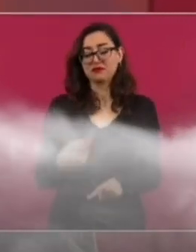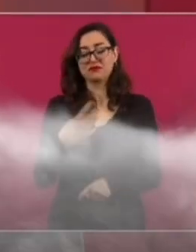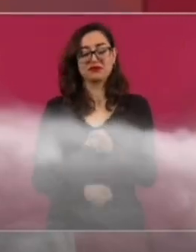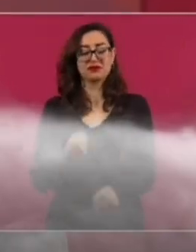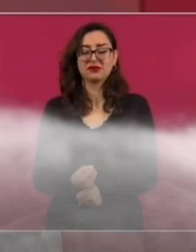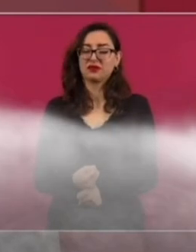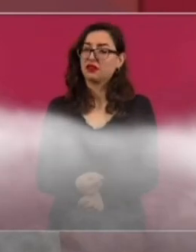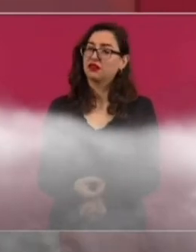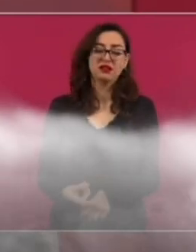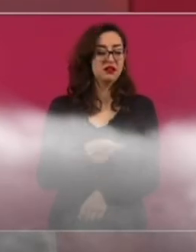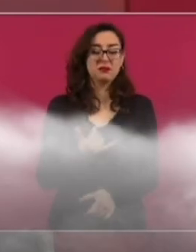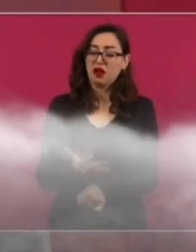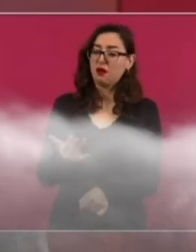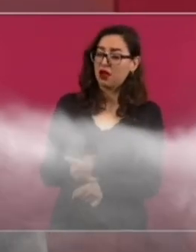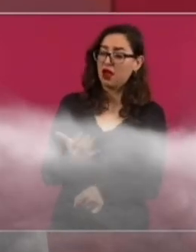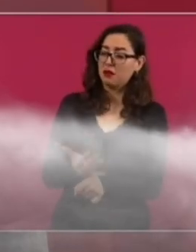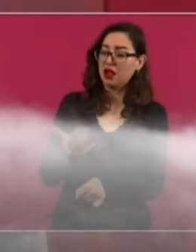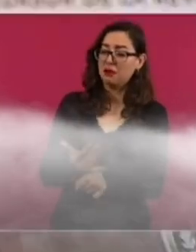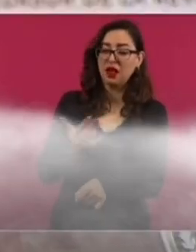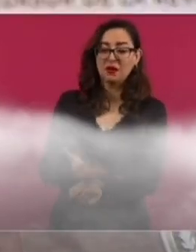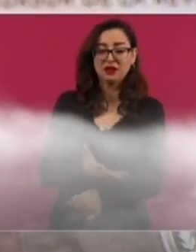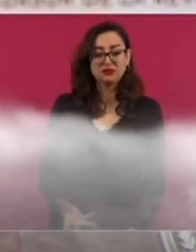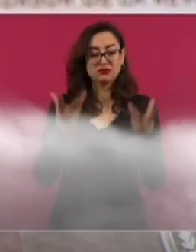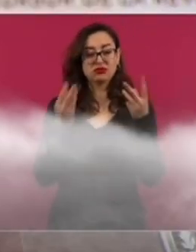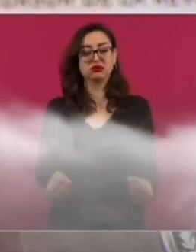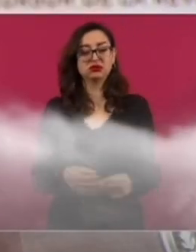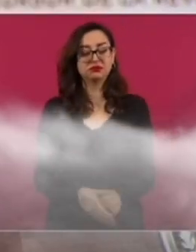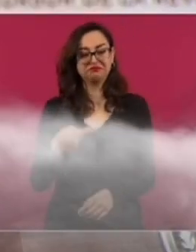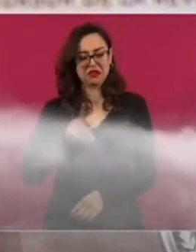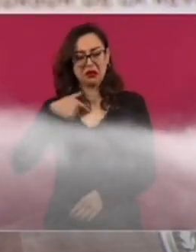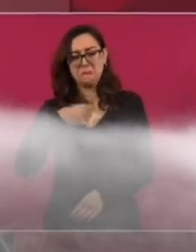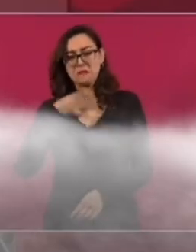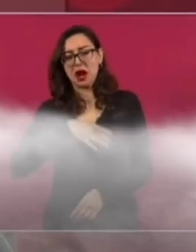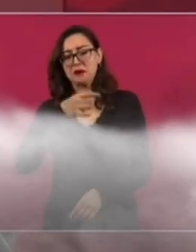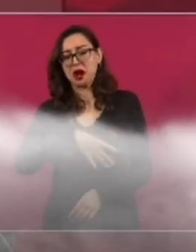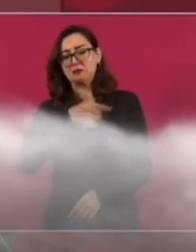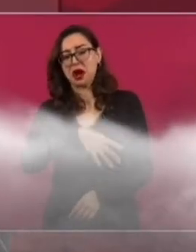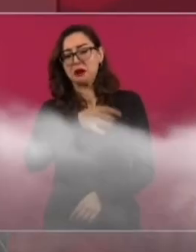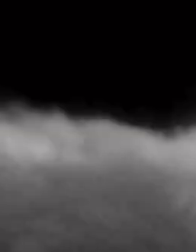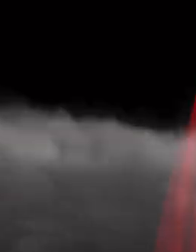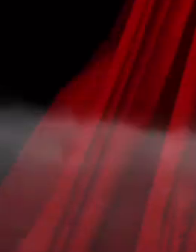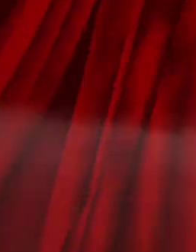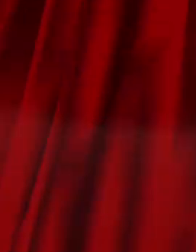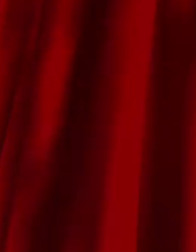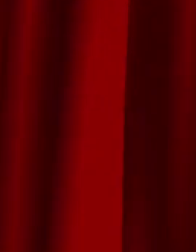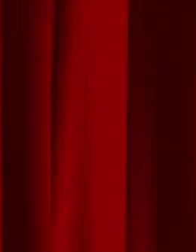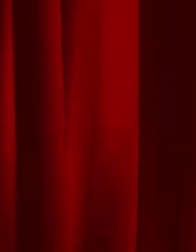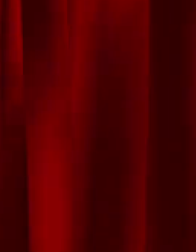muchísimos obstáculos. ¿Pero sabe dónde está la fortaleza? En la honestidad.